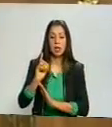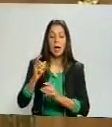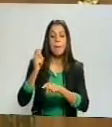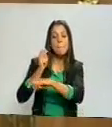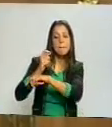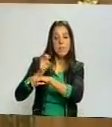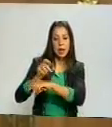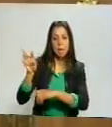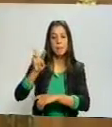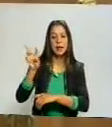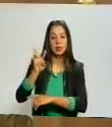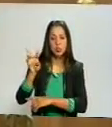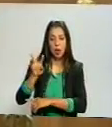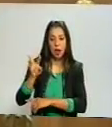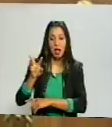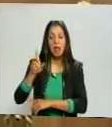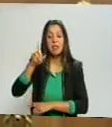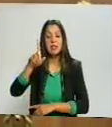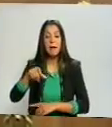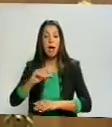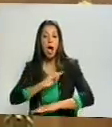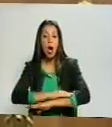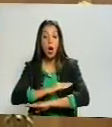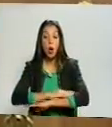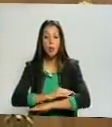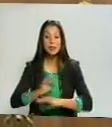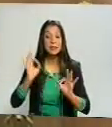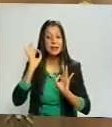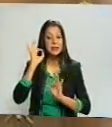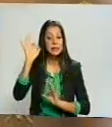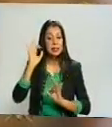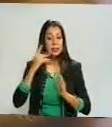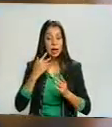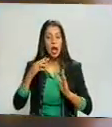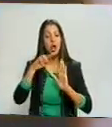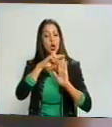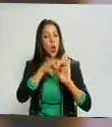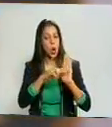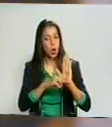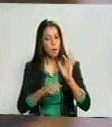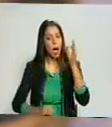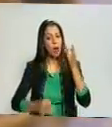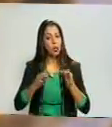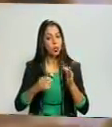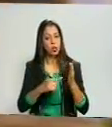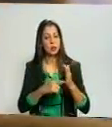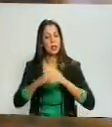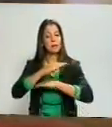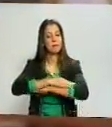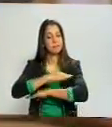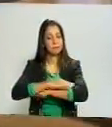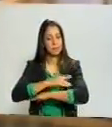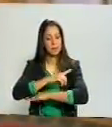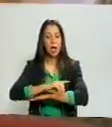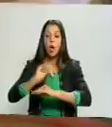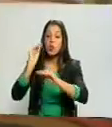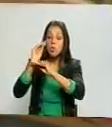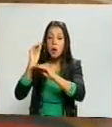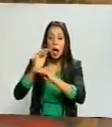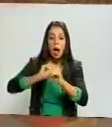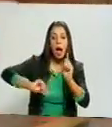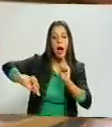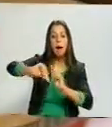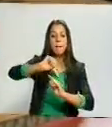minero en el país, cumpliendo estrictamente con las normativas jurídicas en materia de protección del ambiente, en